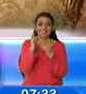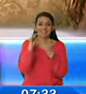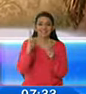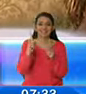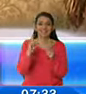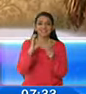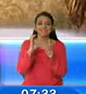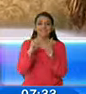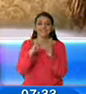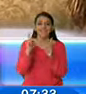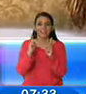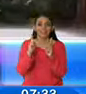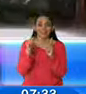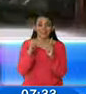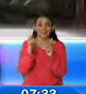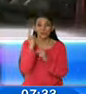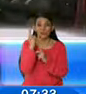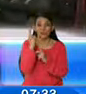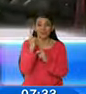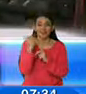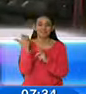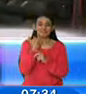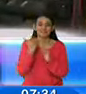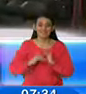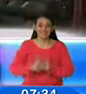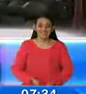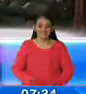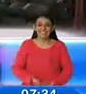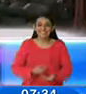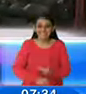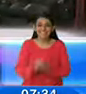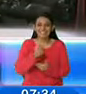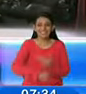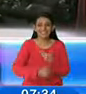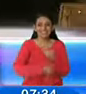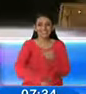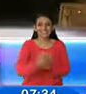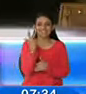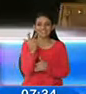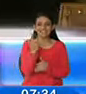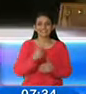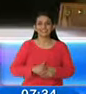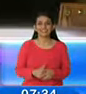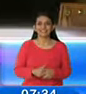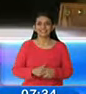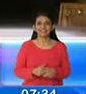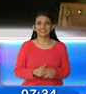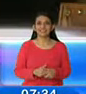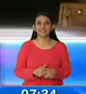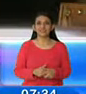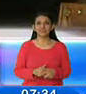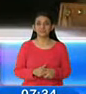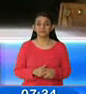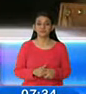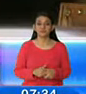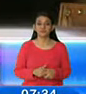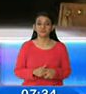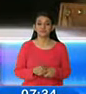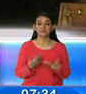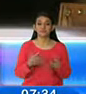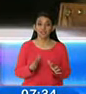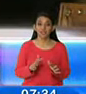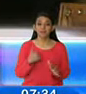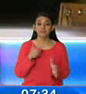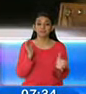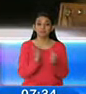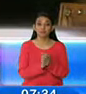y Karina. Una de ellas en poco tiempo lo hará abuelo, de trillizos. Somos una familia muy unida, llevamos con mi esposa, ya vamos